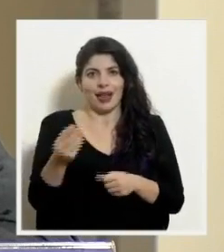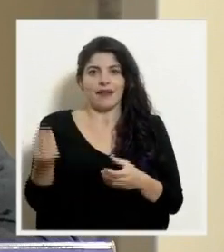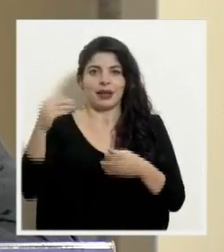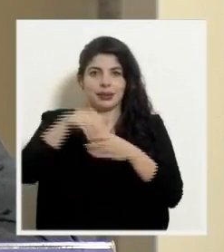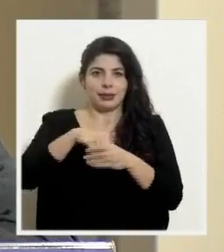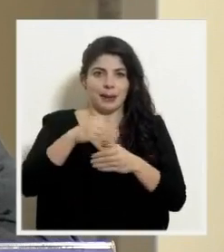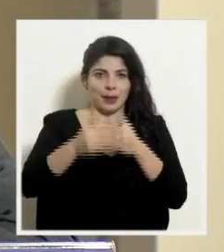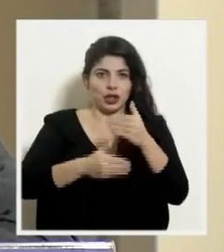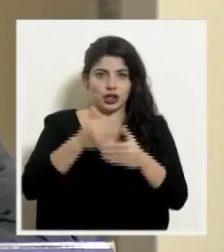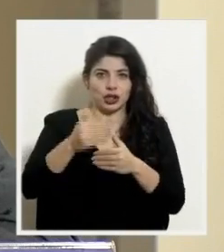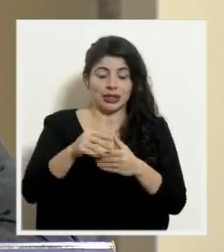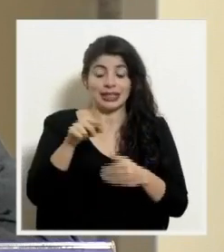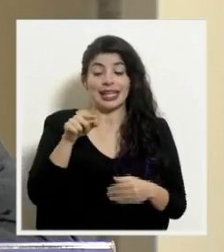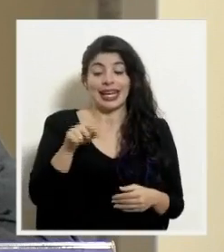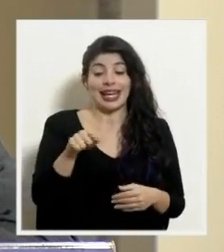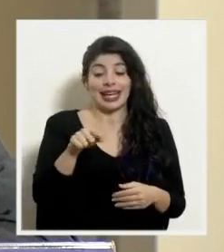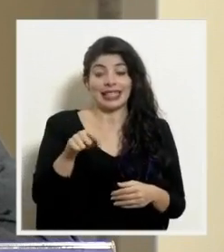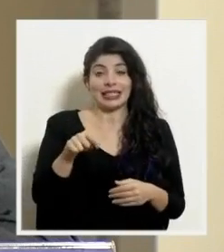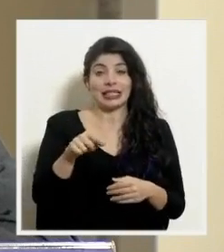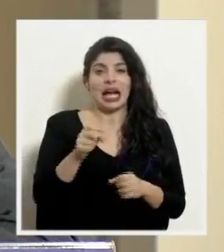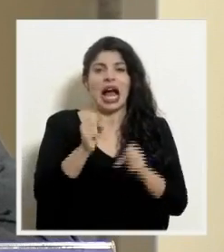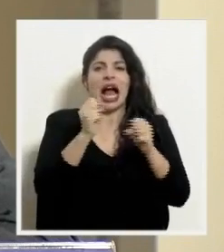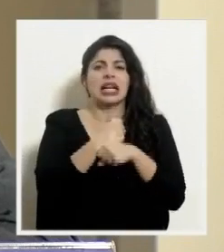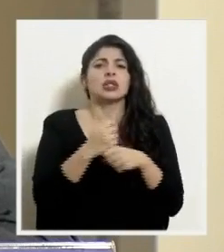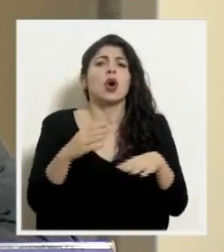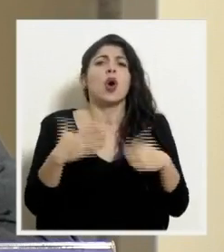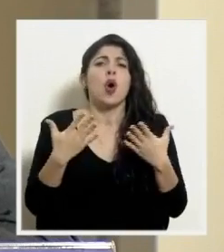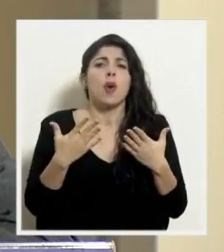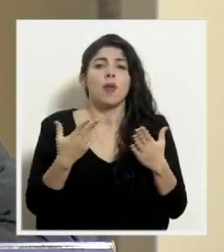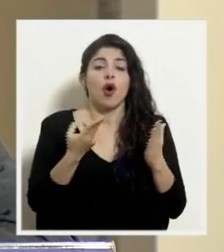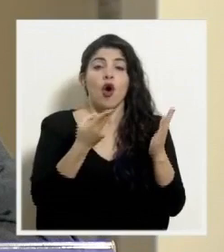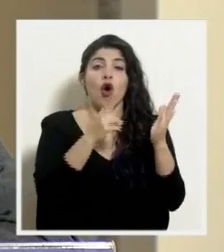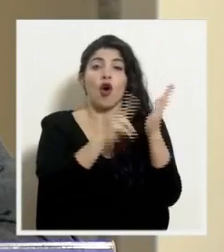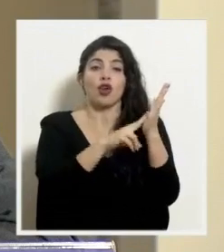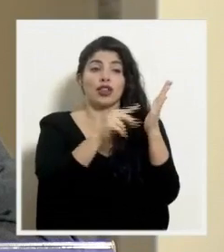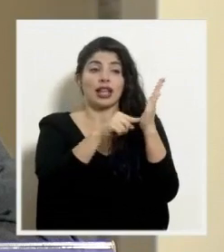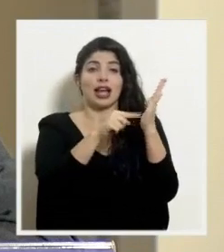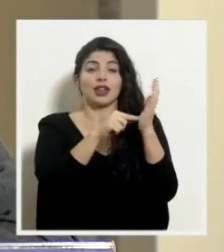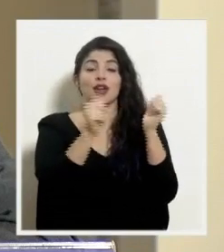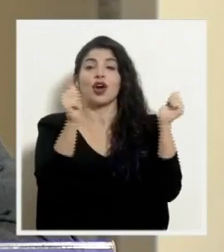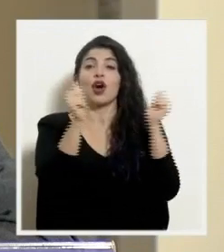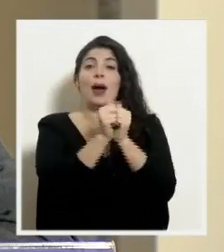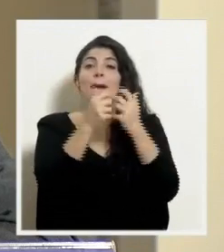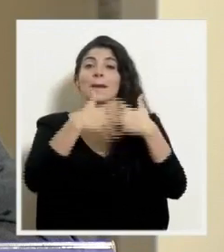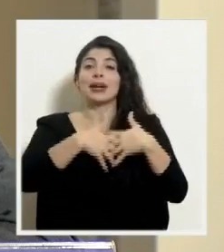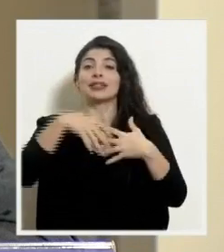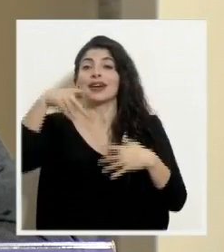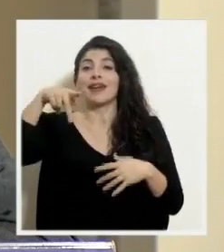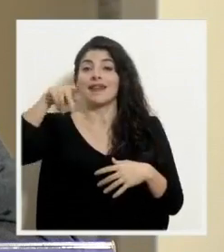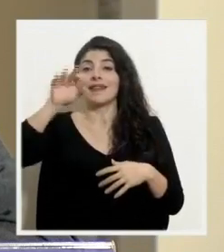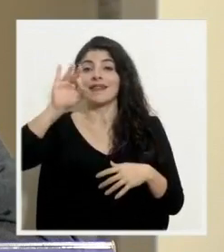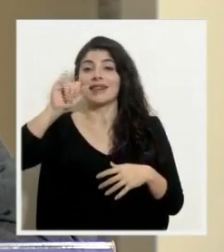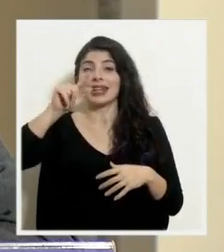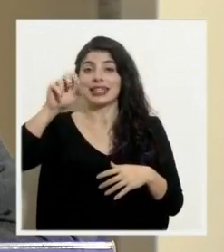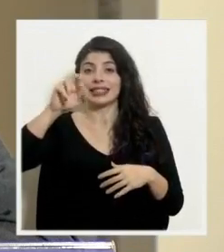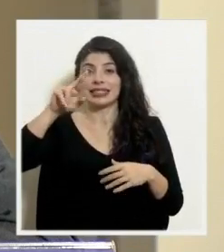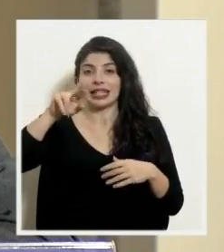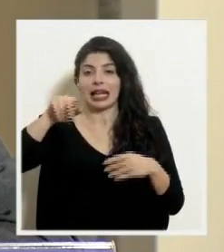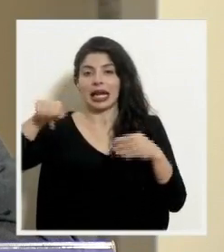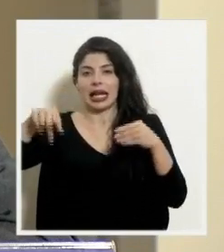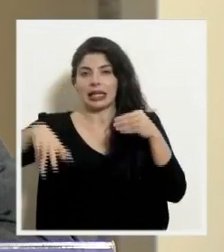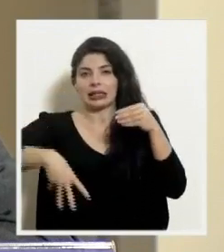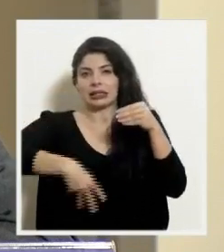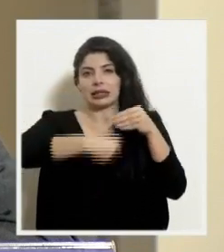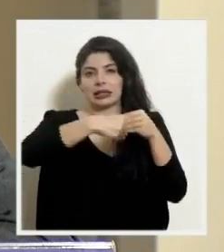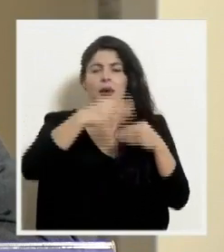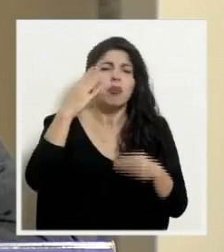proceso. Eso se hará mediante una adenda al contrato con la empresa Pfizer. Por